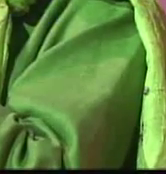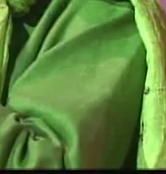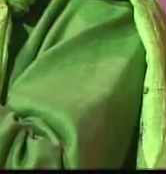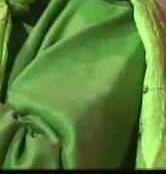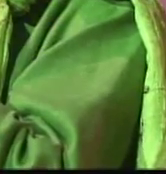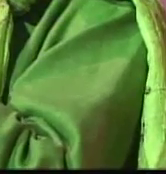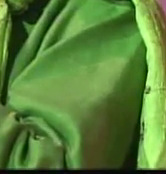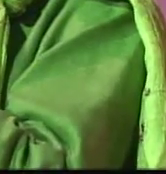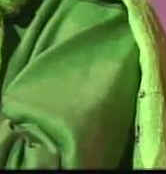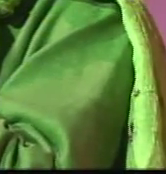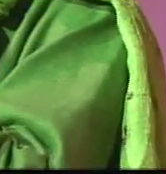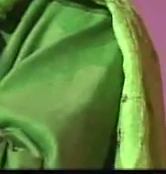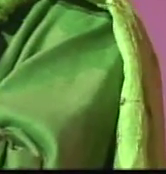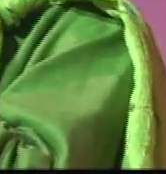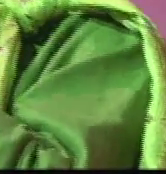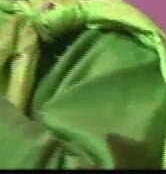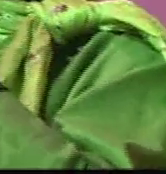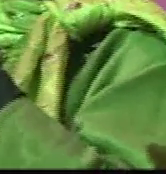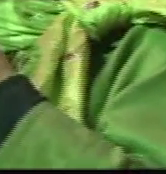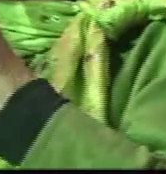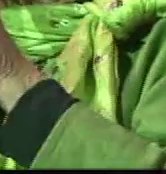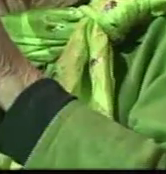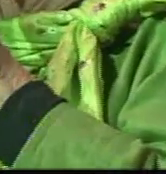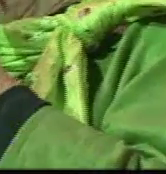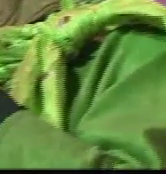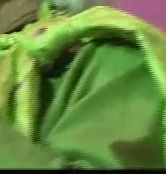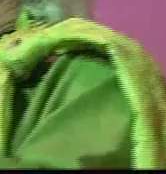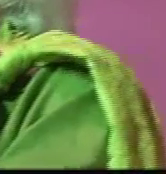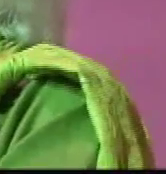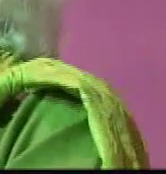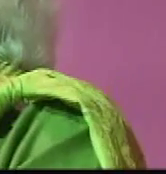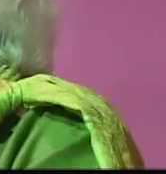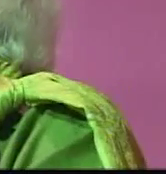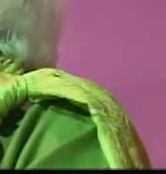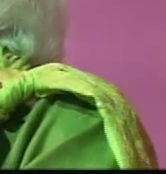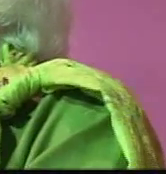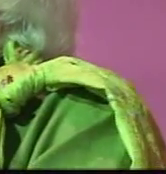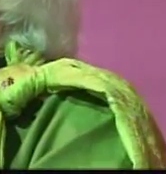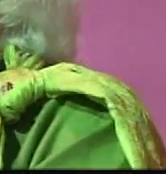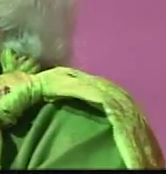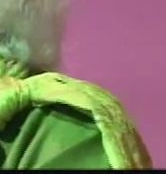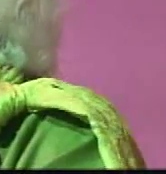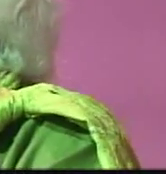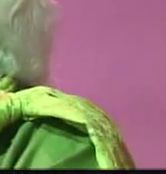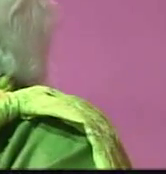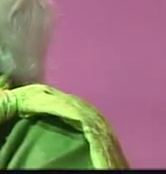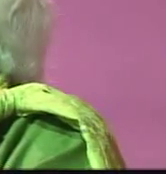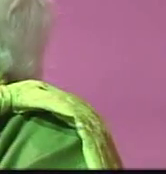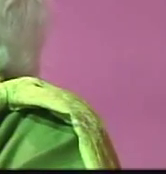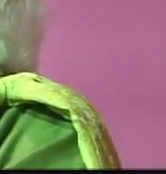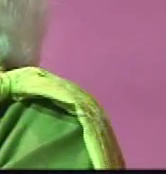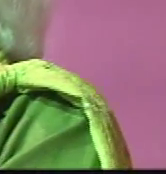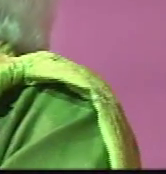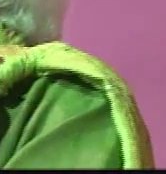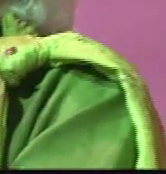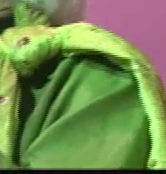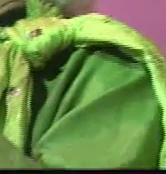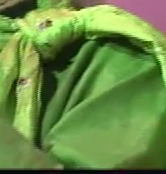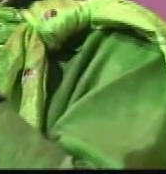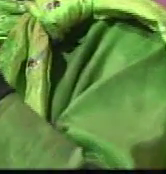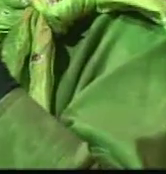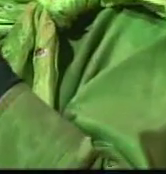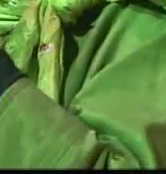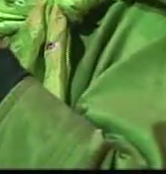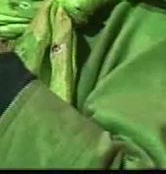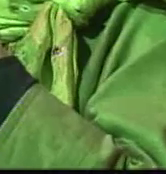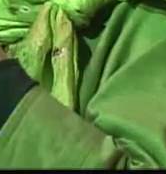es y lo que podemos education hacer al respecto de la now. educación And the ahora. first Y discovery el I primer made when descubrimiento I que felt that hice cuando something sentí more yo que was algo más